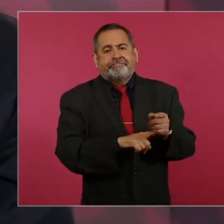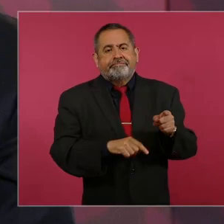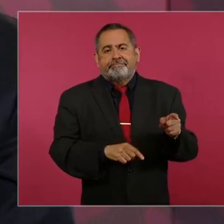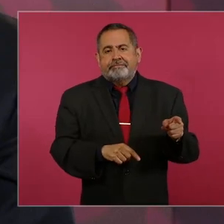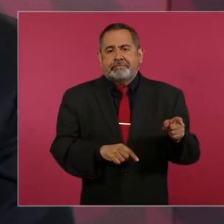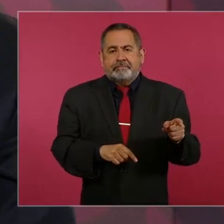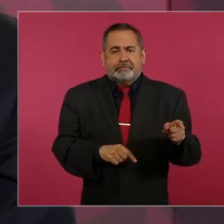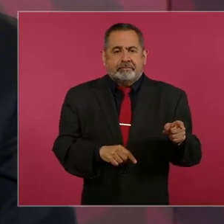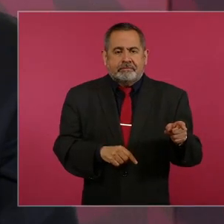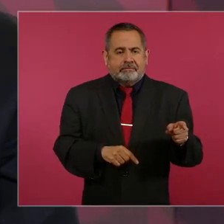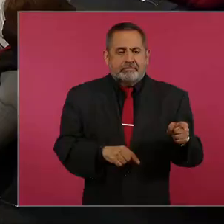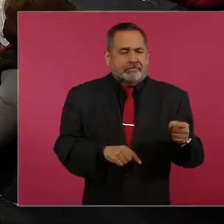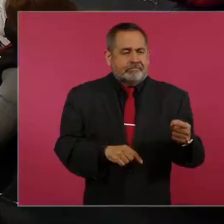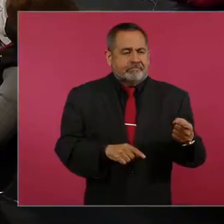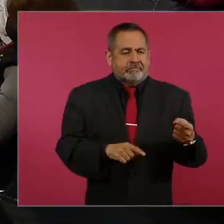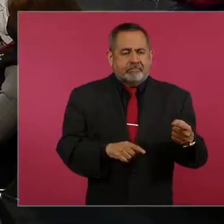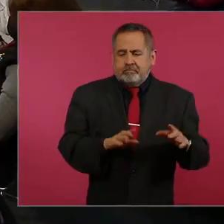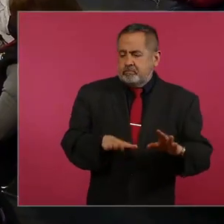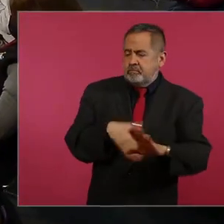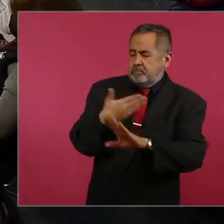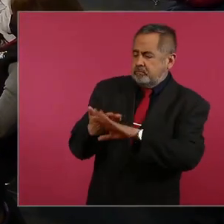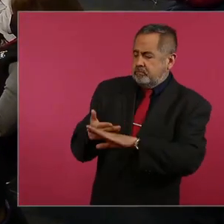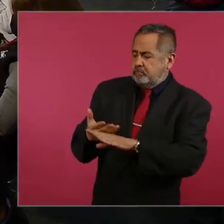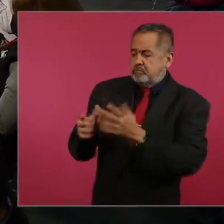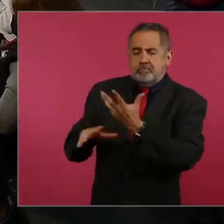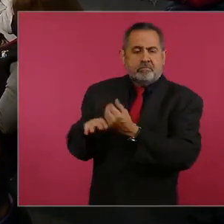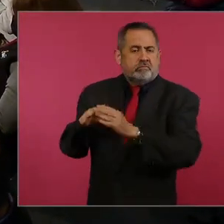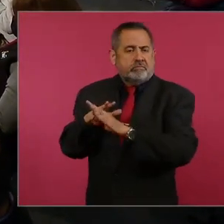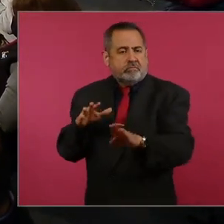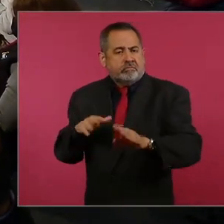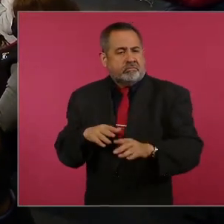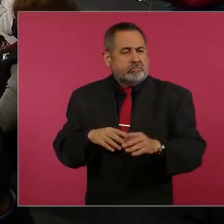anti-migrantes, anti-mexicanos